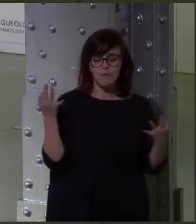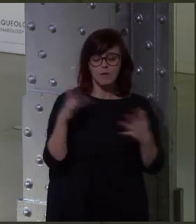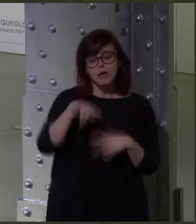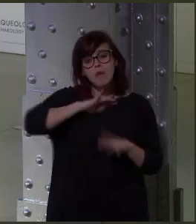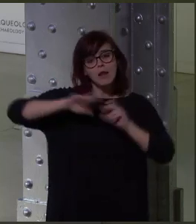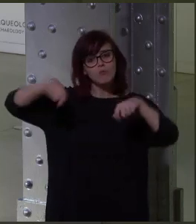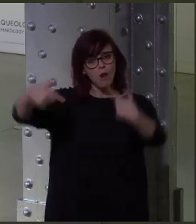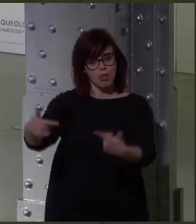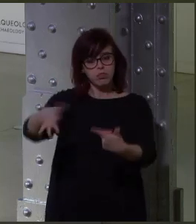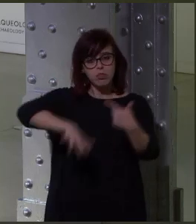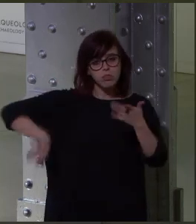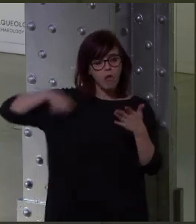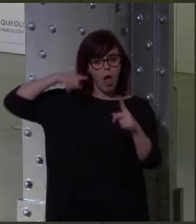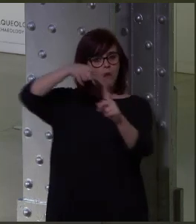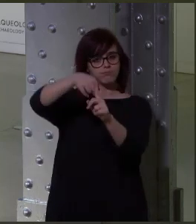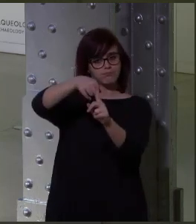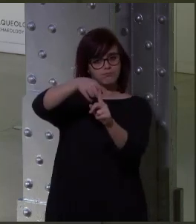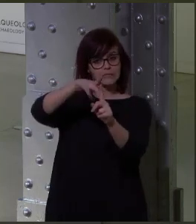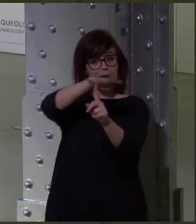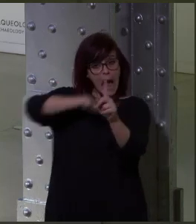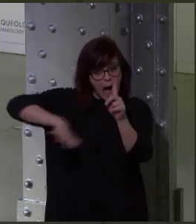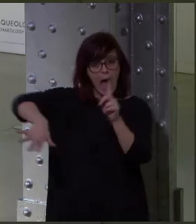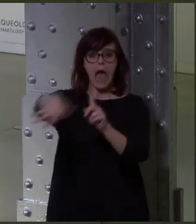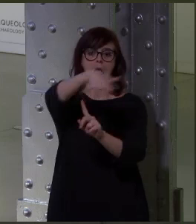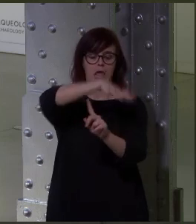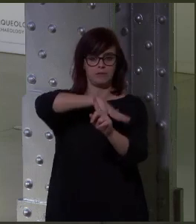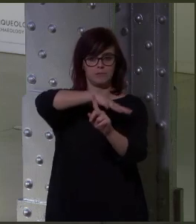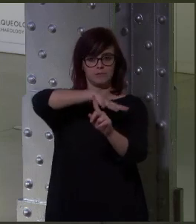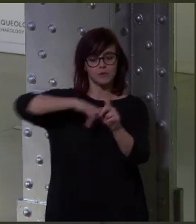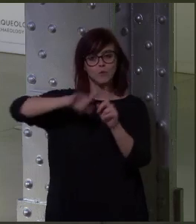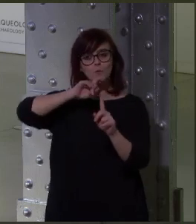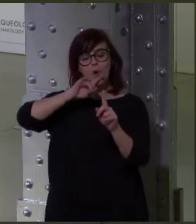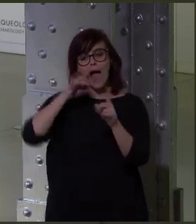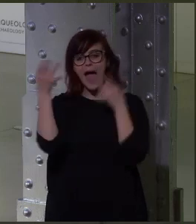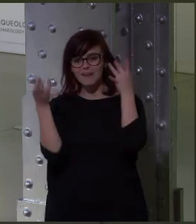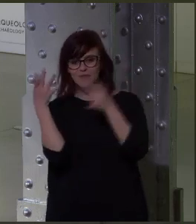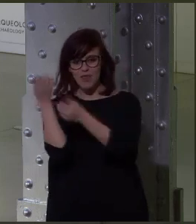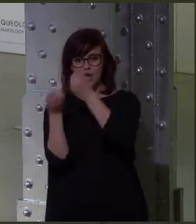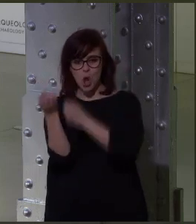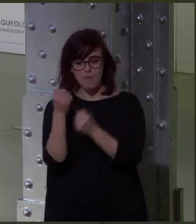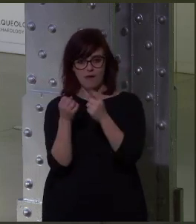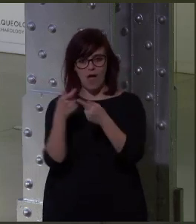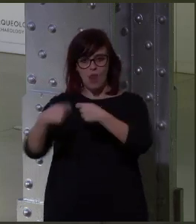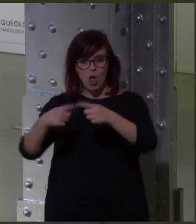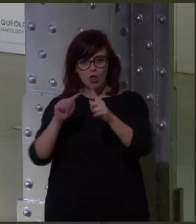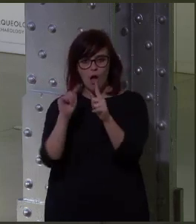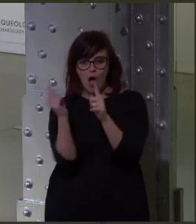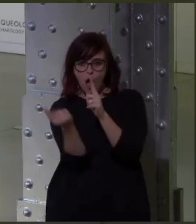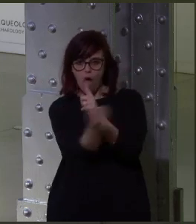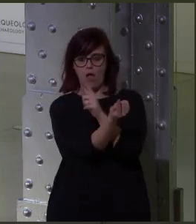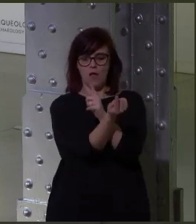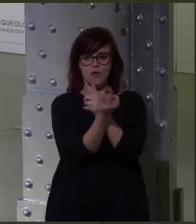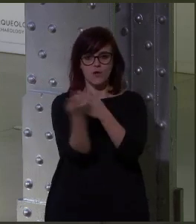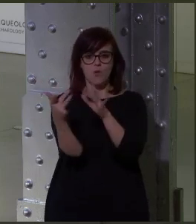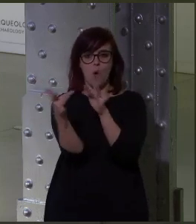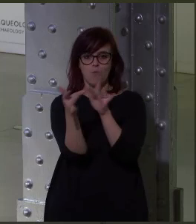la naturaleza en el centro y a partir de ahí poder determinar cómo las actividades económicas pueden convivir